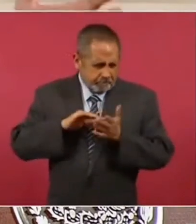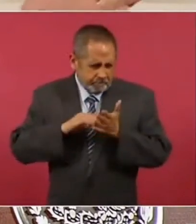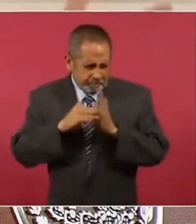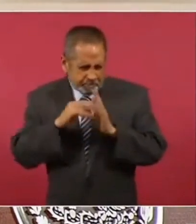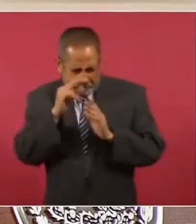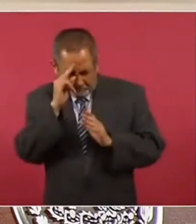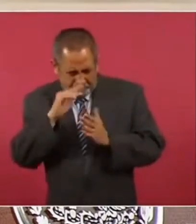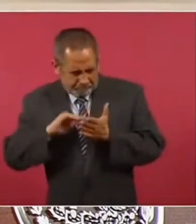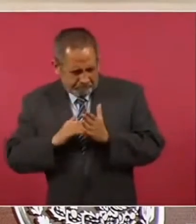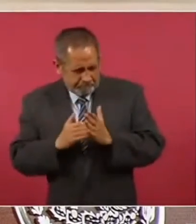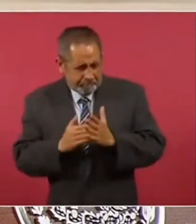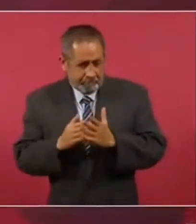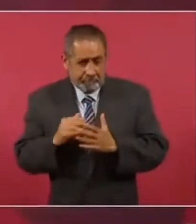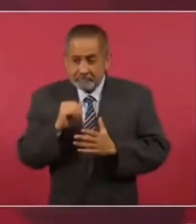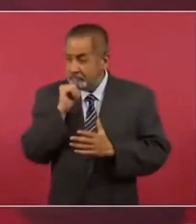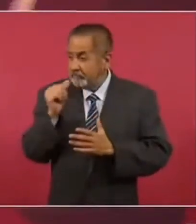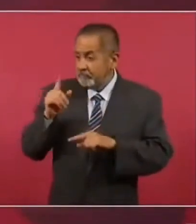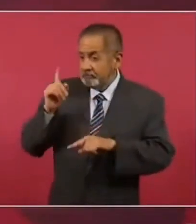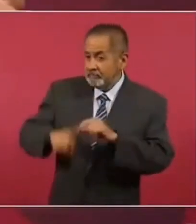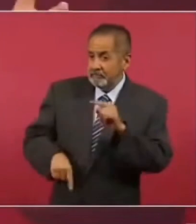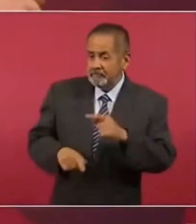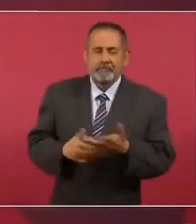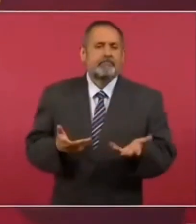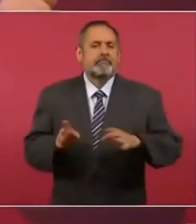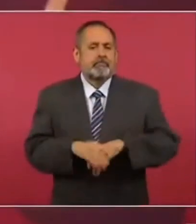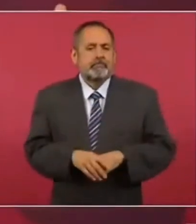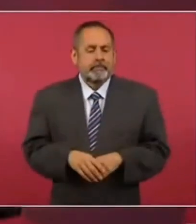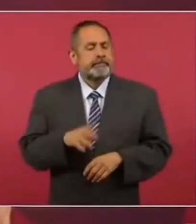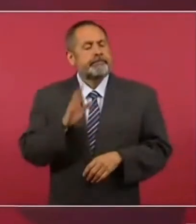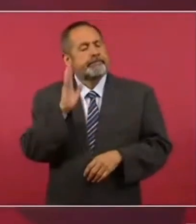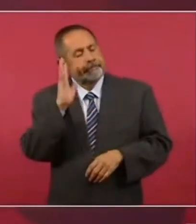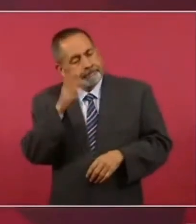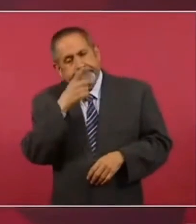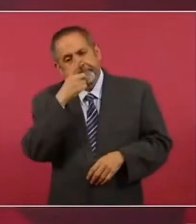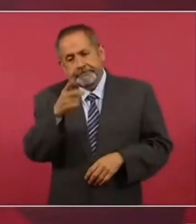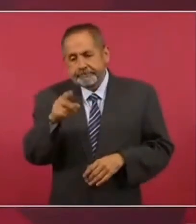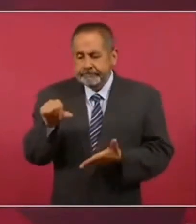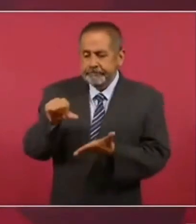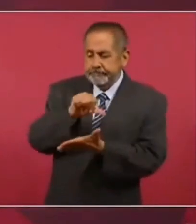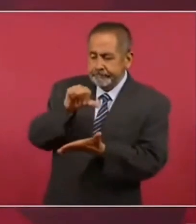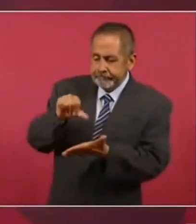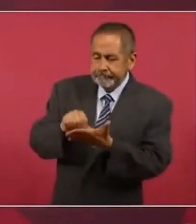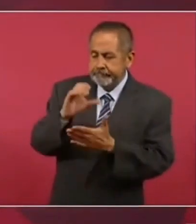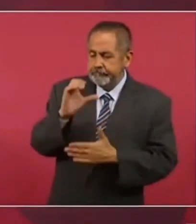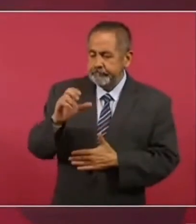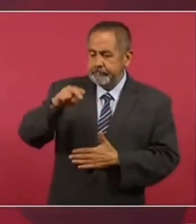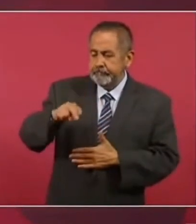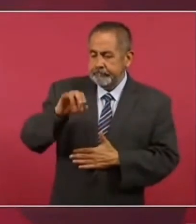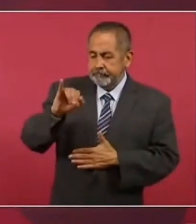ya expliqué que el Centro Nacional de inteligencia